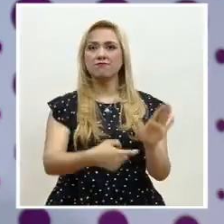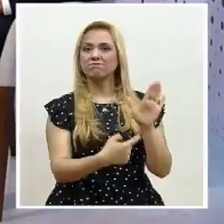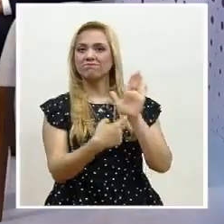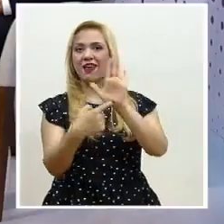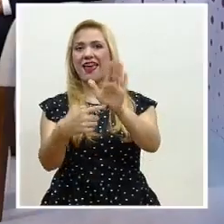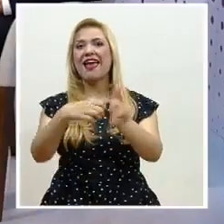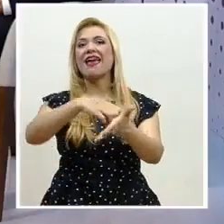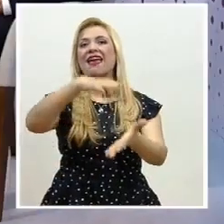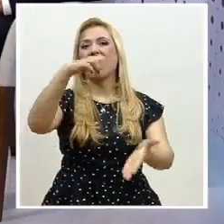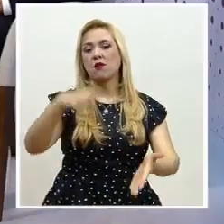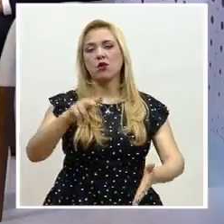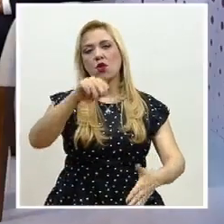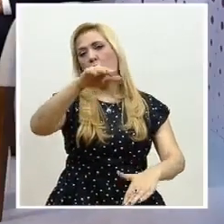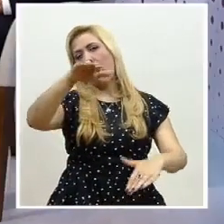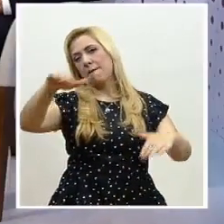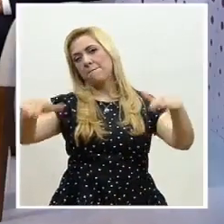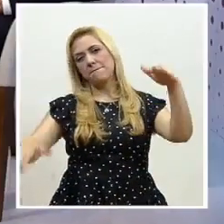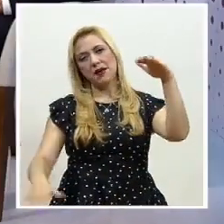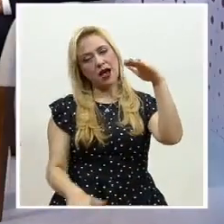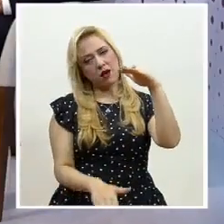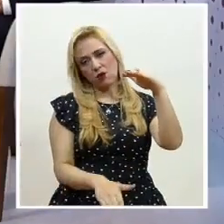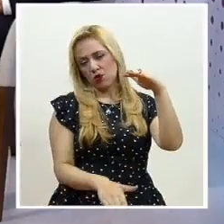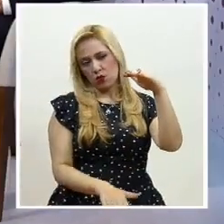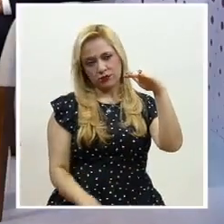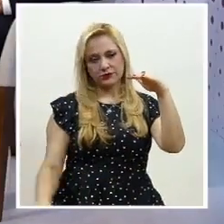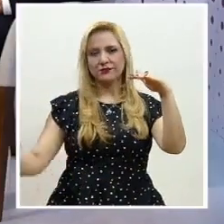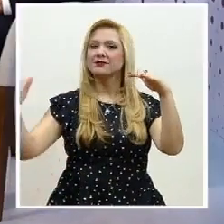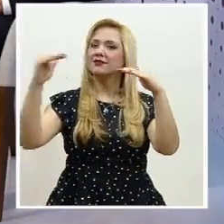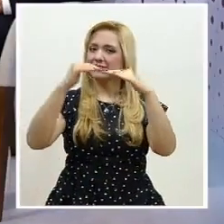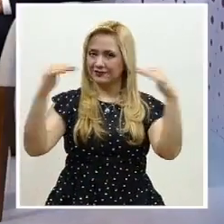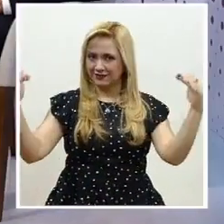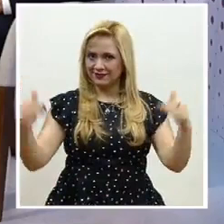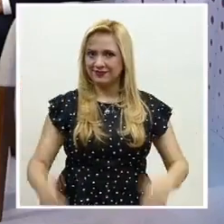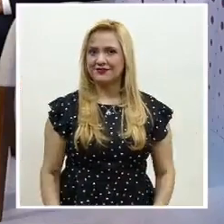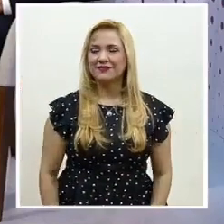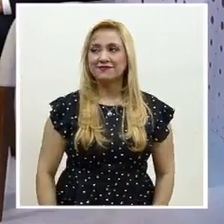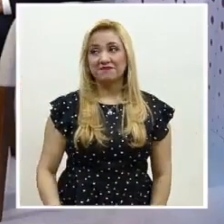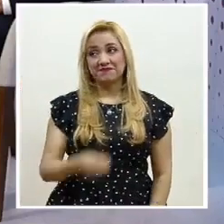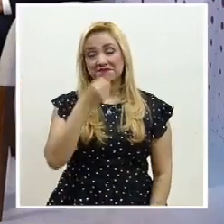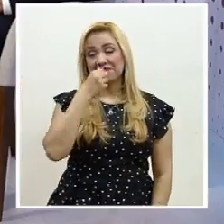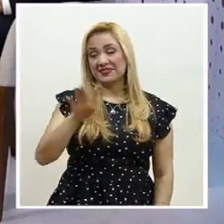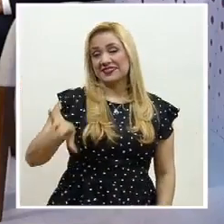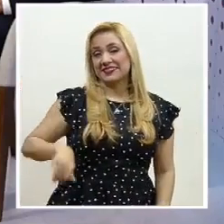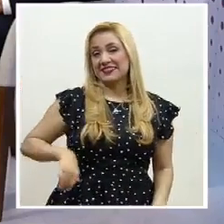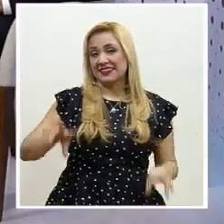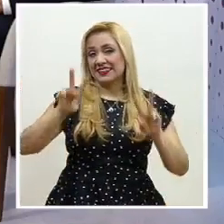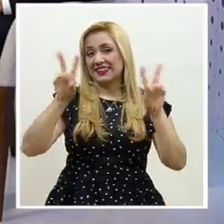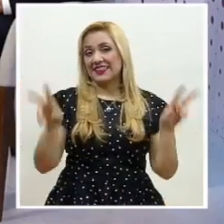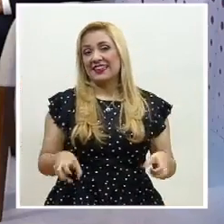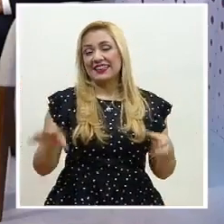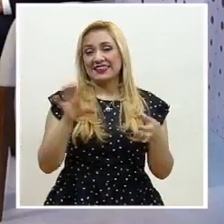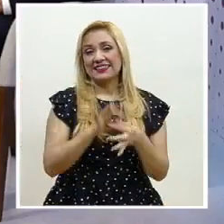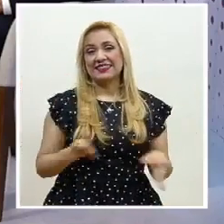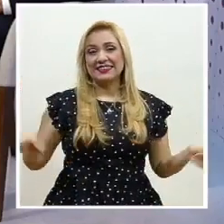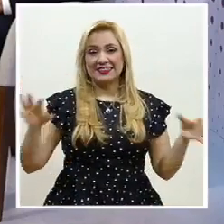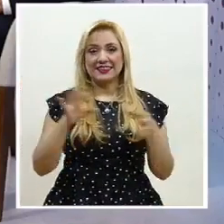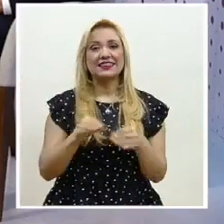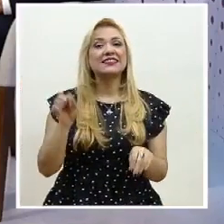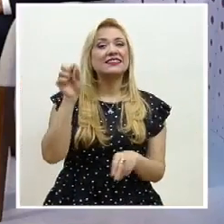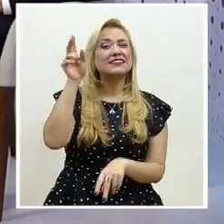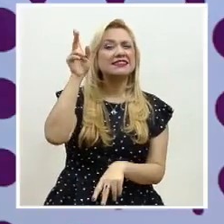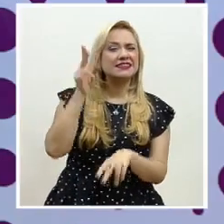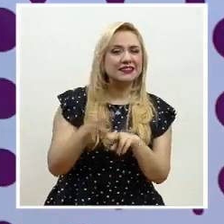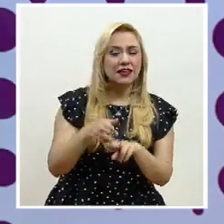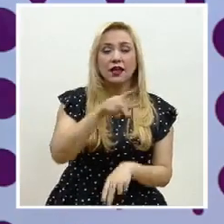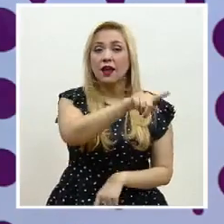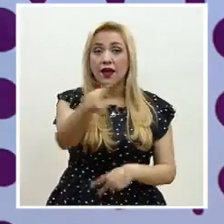Hacia abajo para esto. Sin duda. Bueno, pues es un tema interesante sobre el que podremos seguir discutiendo después de esta primera pausa. Les recuerdo